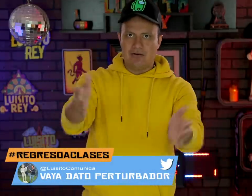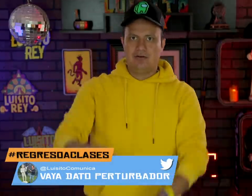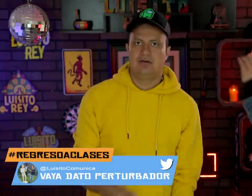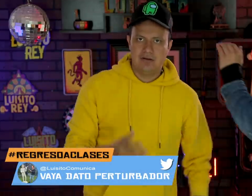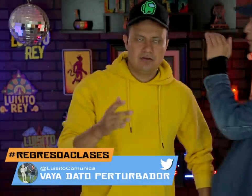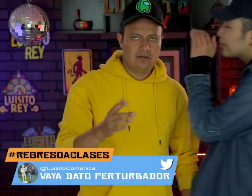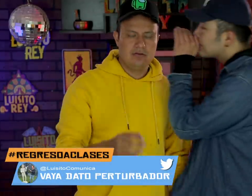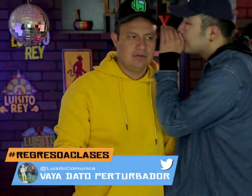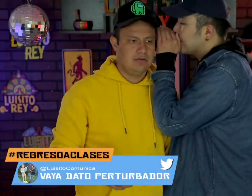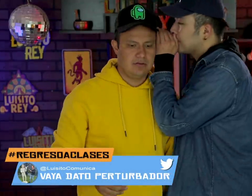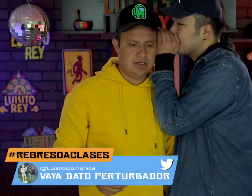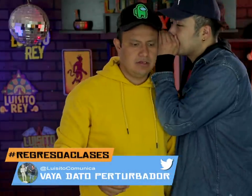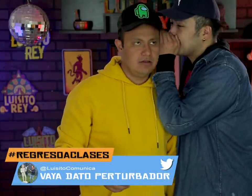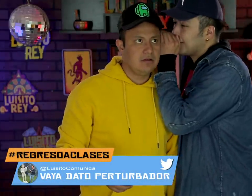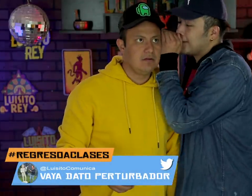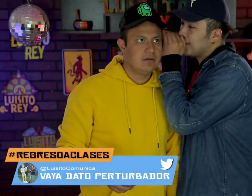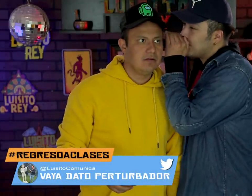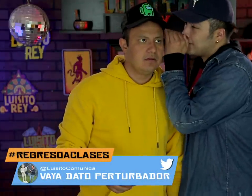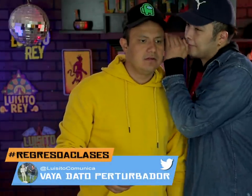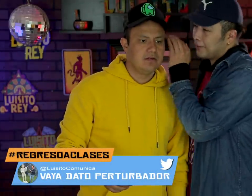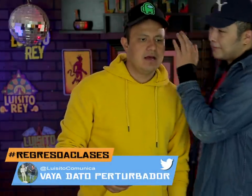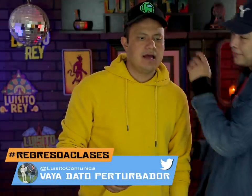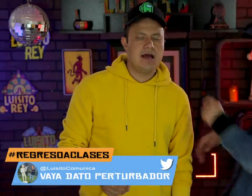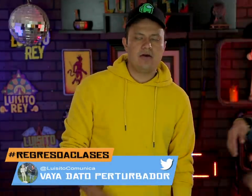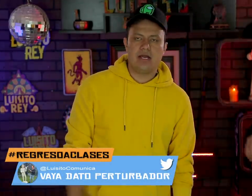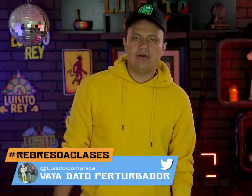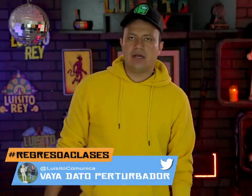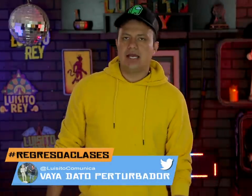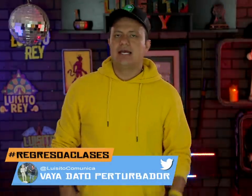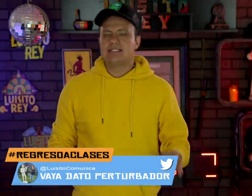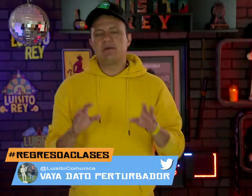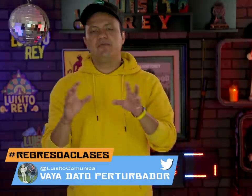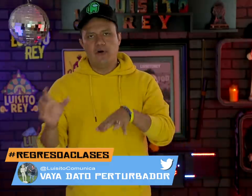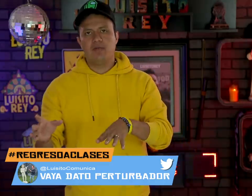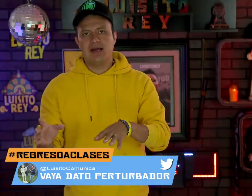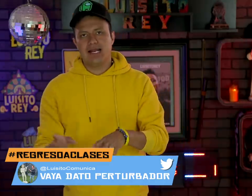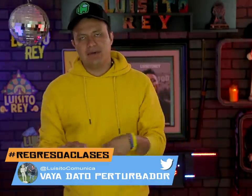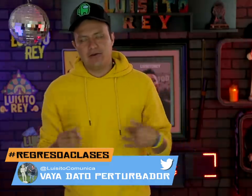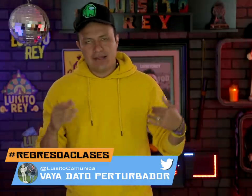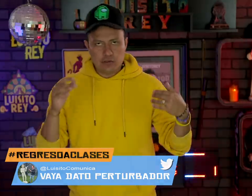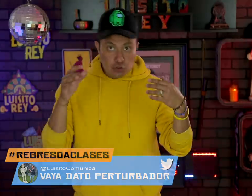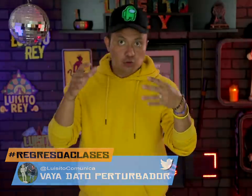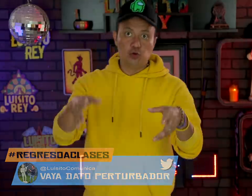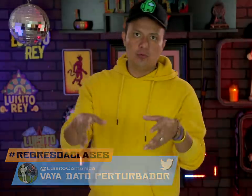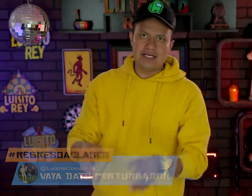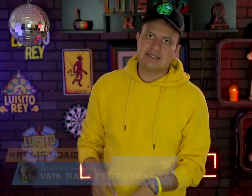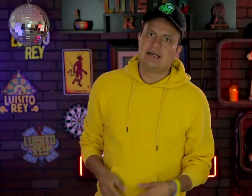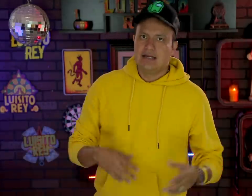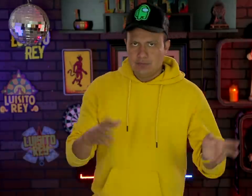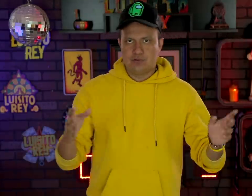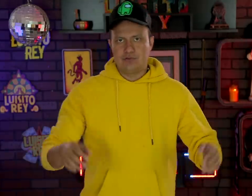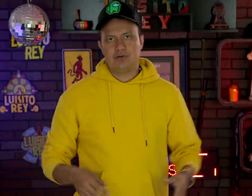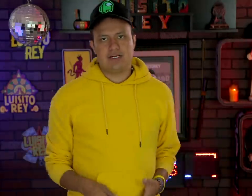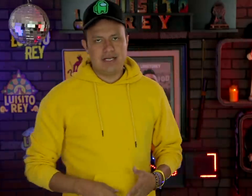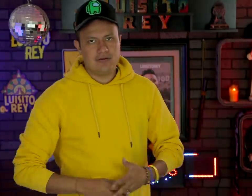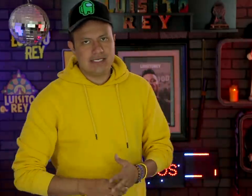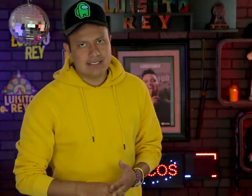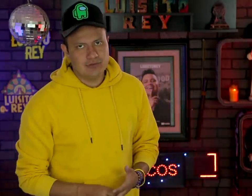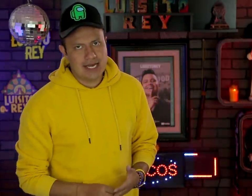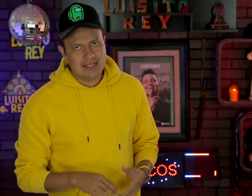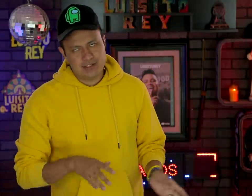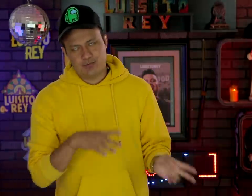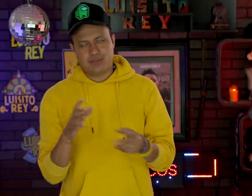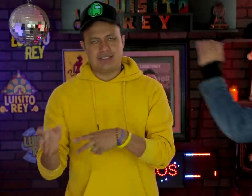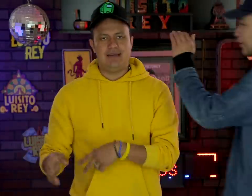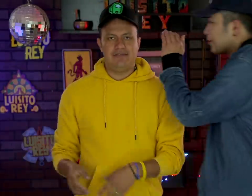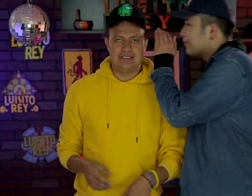dinámico? ¿Qué? Ah, ok, ok Es que me informan que la mayoría de los youtubers Pues no terminaron la